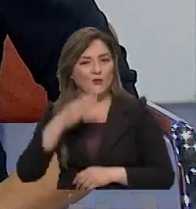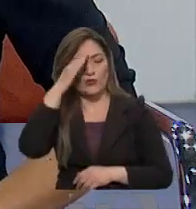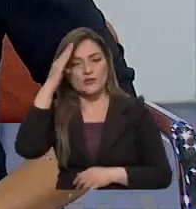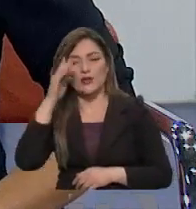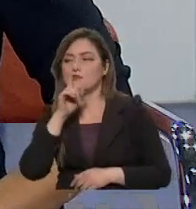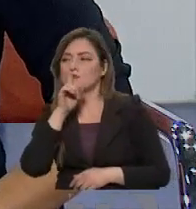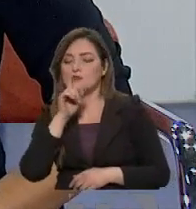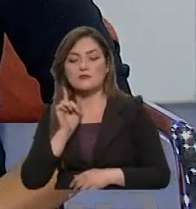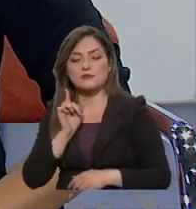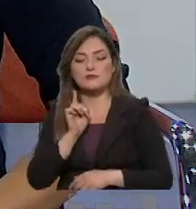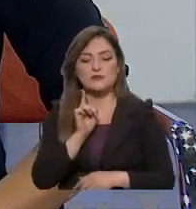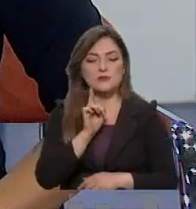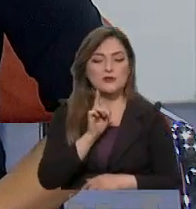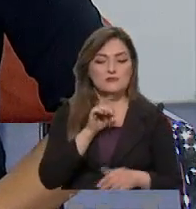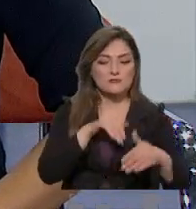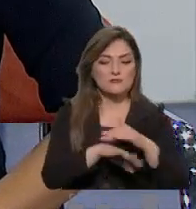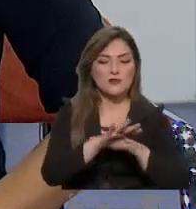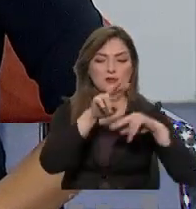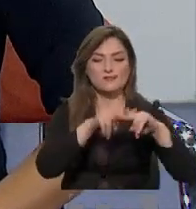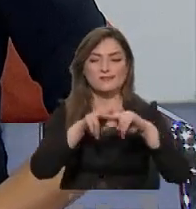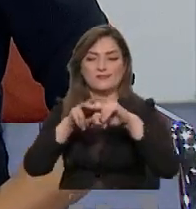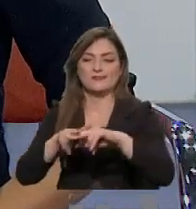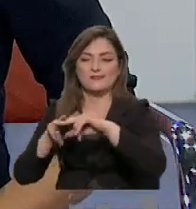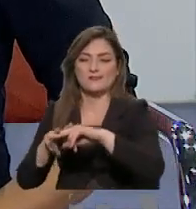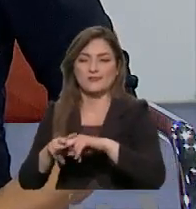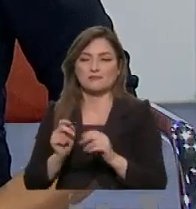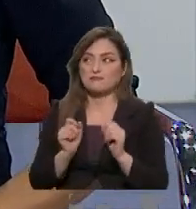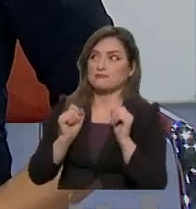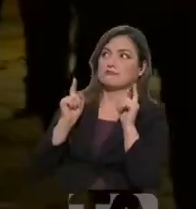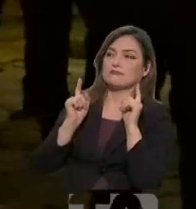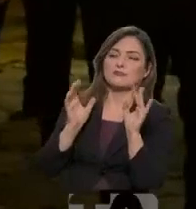realizada por la policía sorprendió a los internos en horas de la noche.